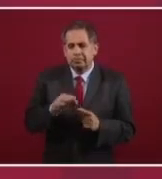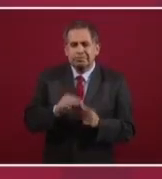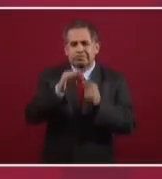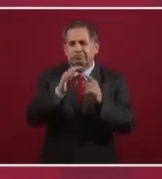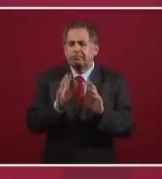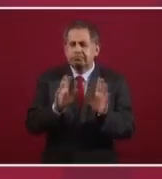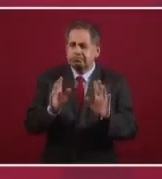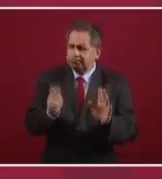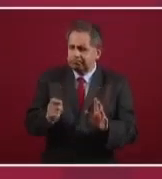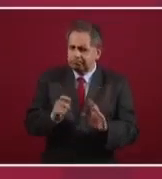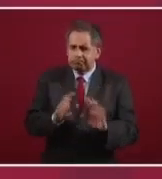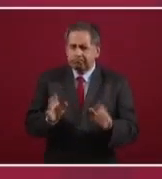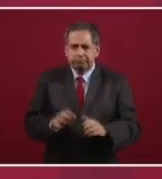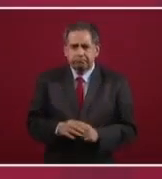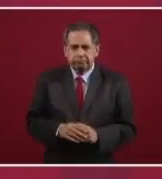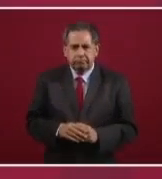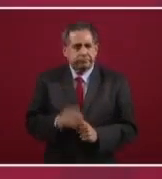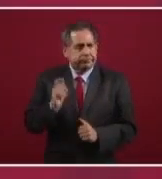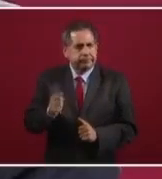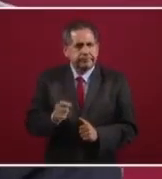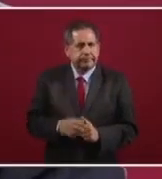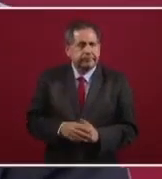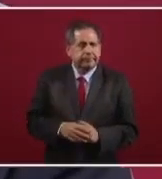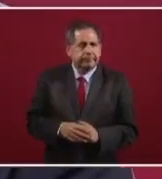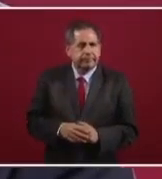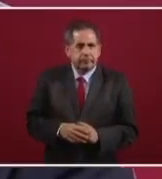especial, que